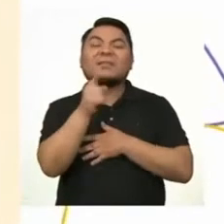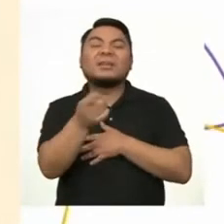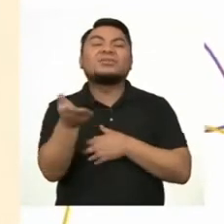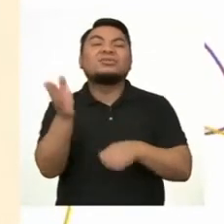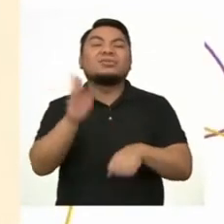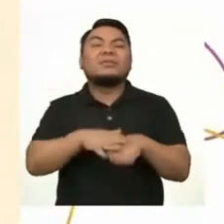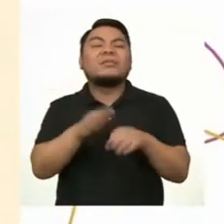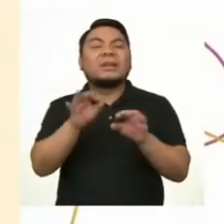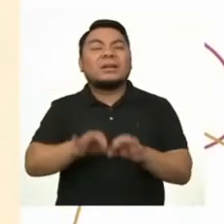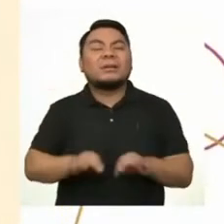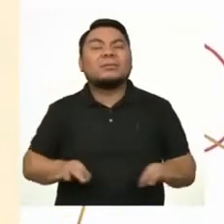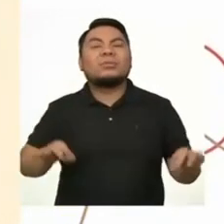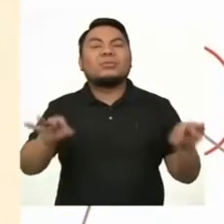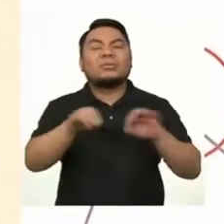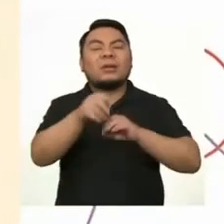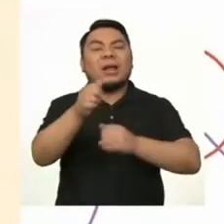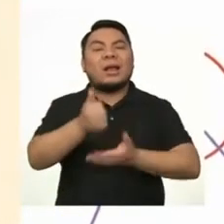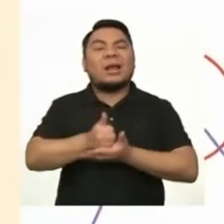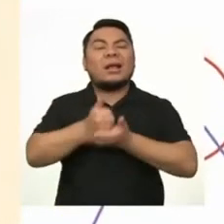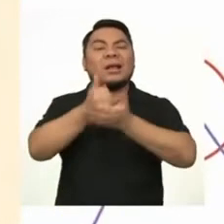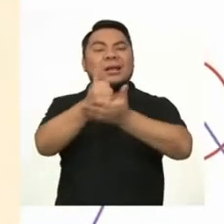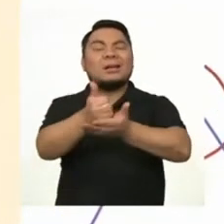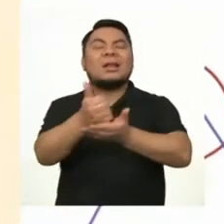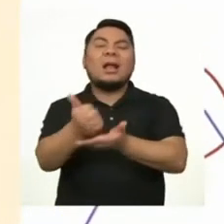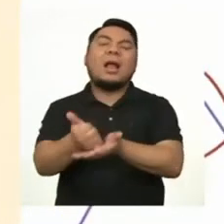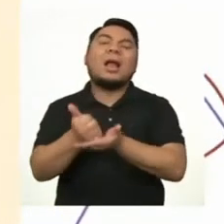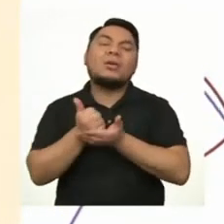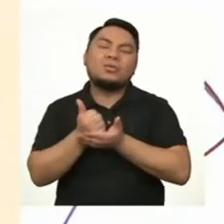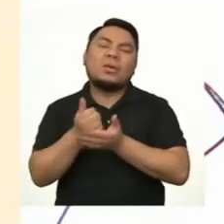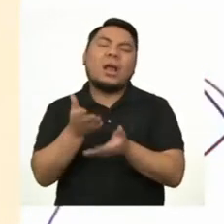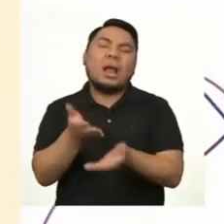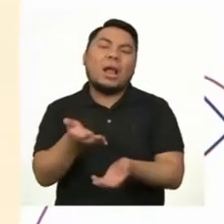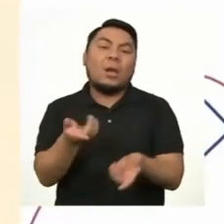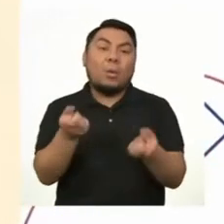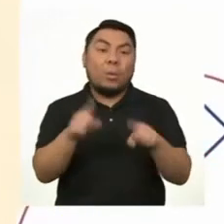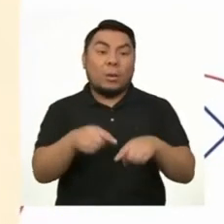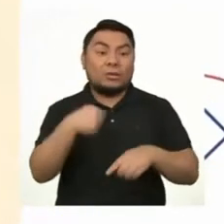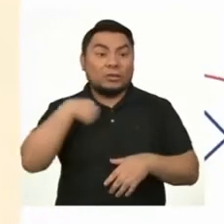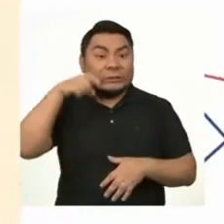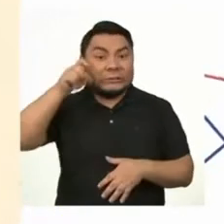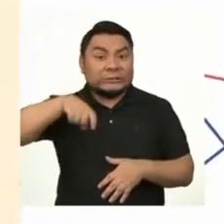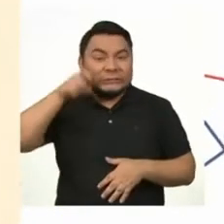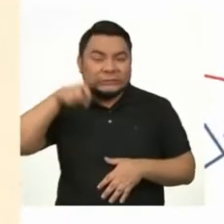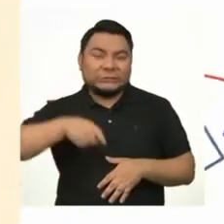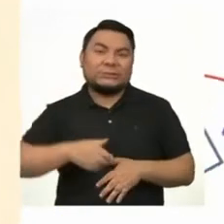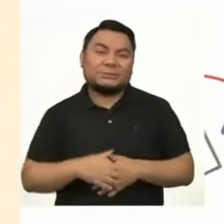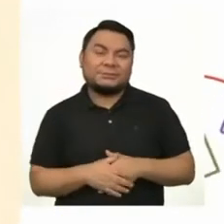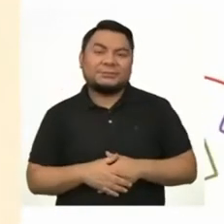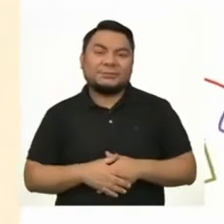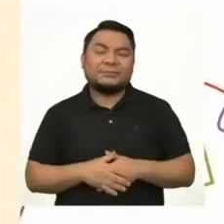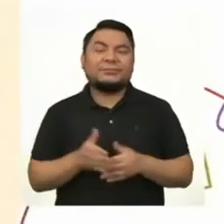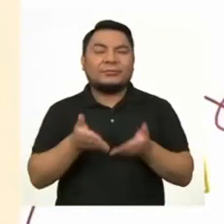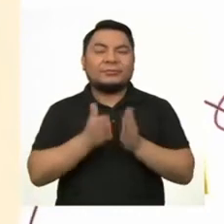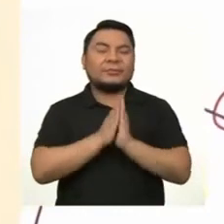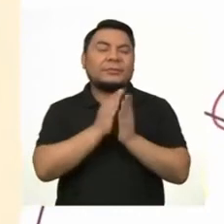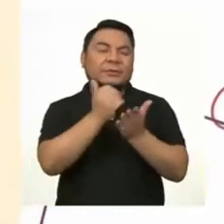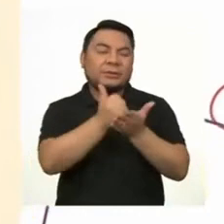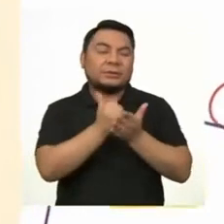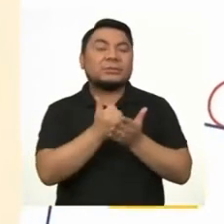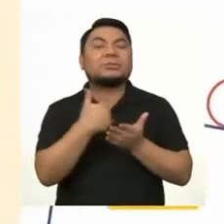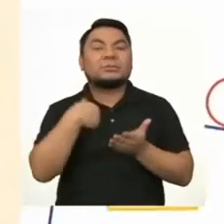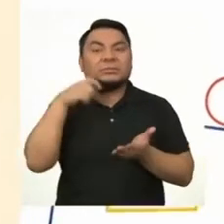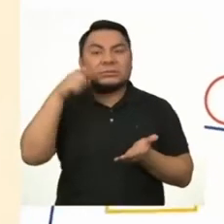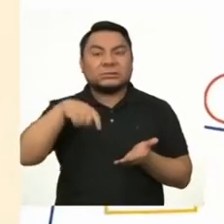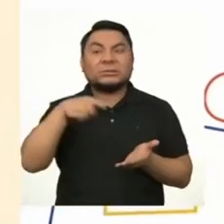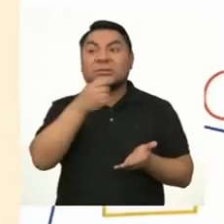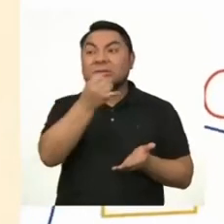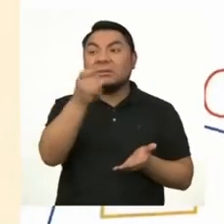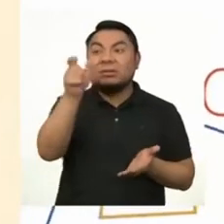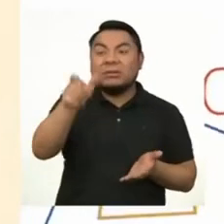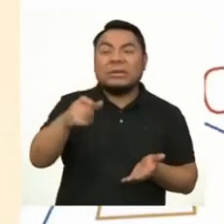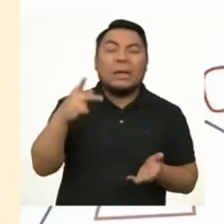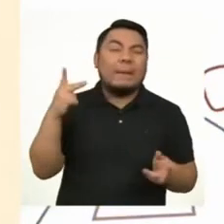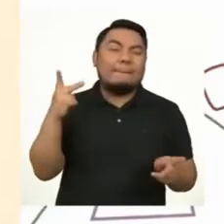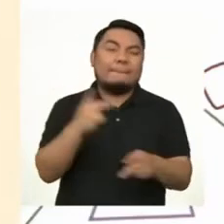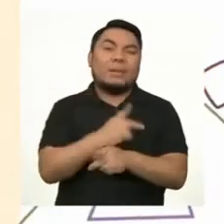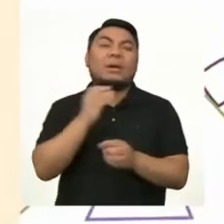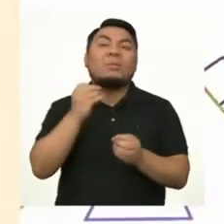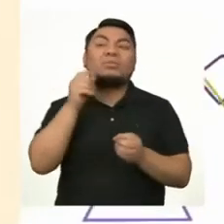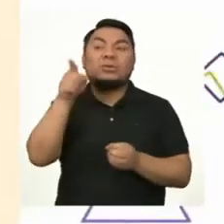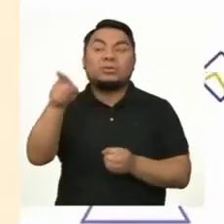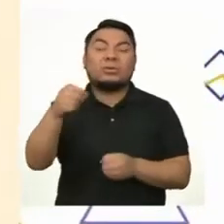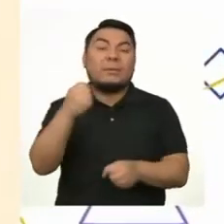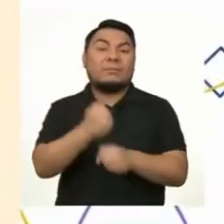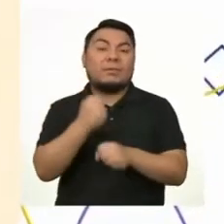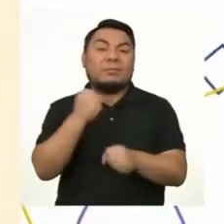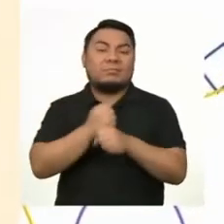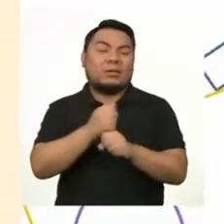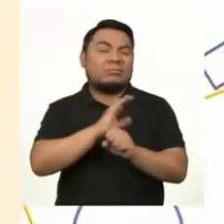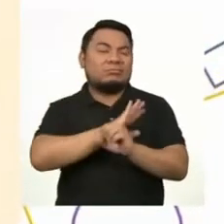la importancia de ayudar y solicitar ayuda cuando la necesitemos. Hay quienes la pasan peor porque han perdido su